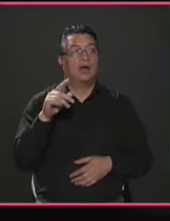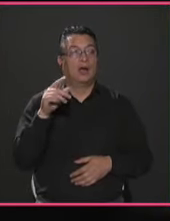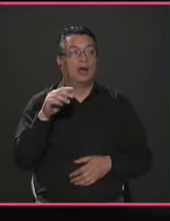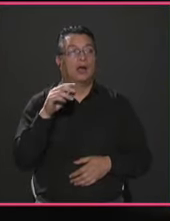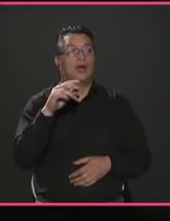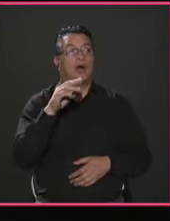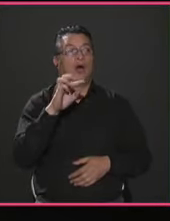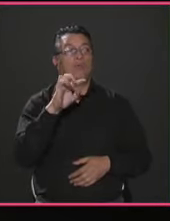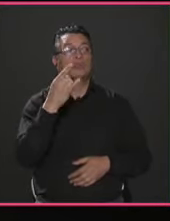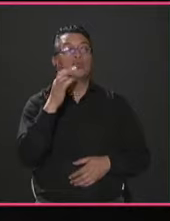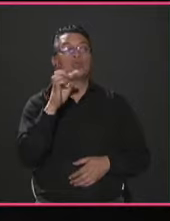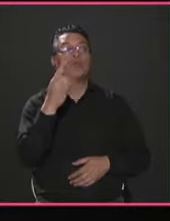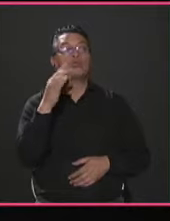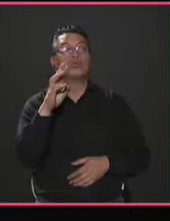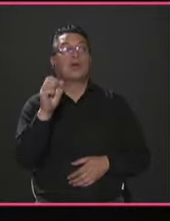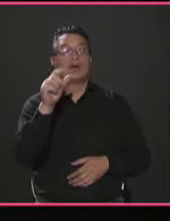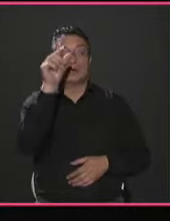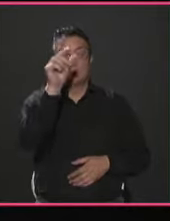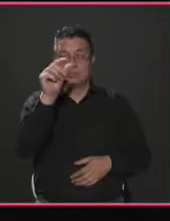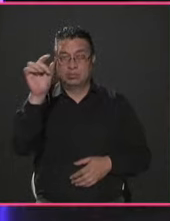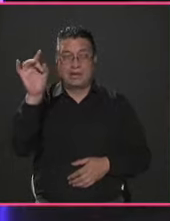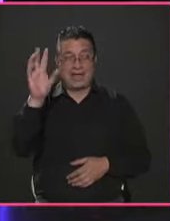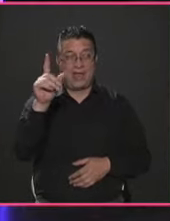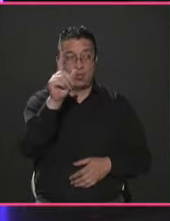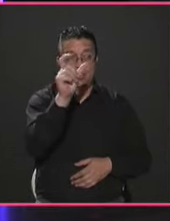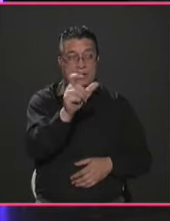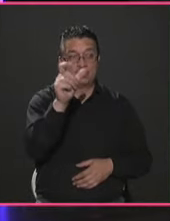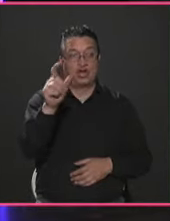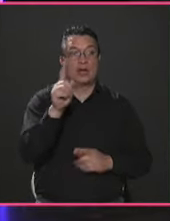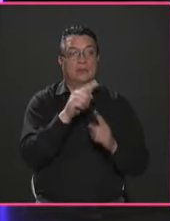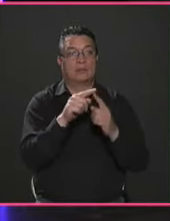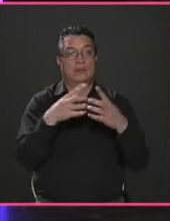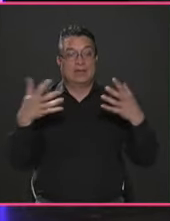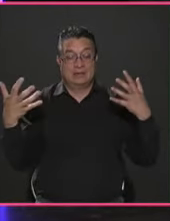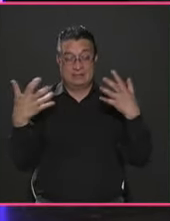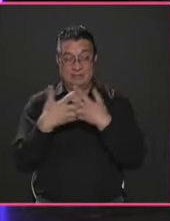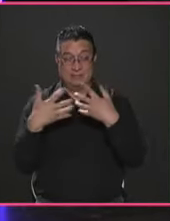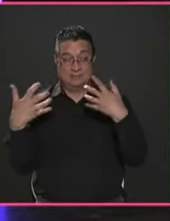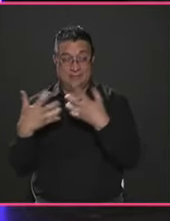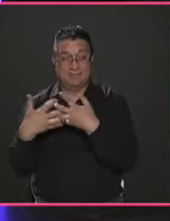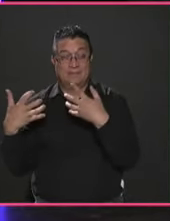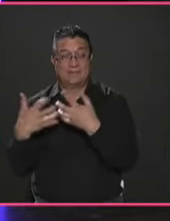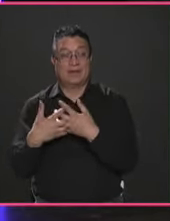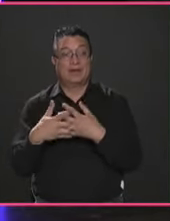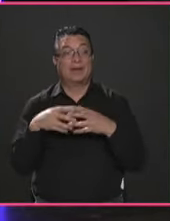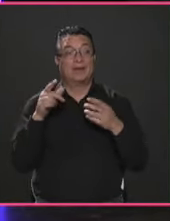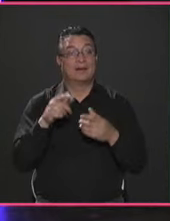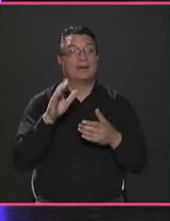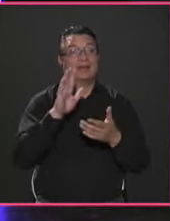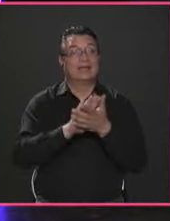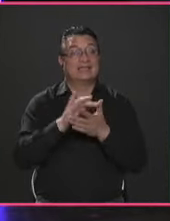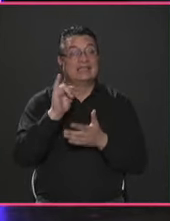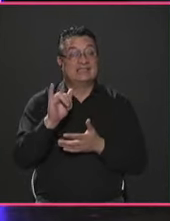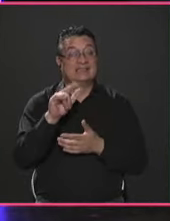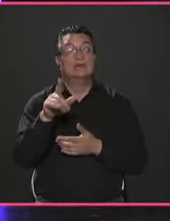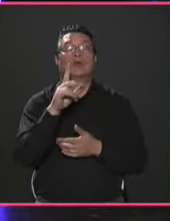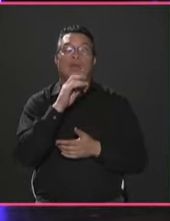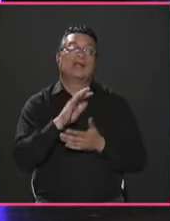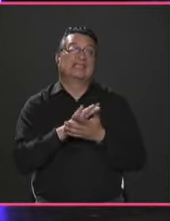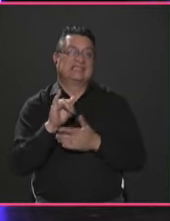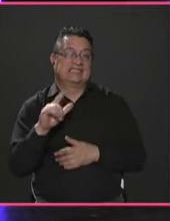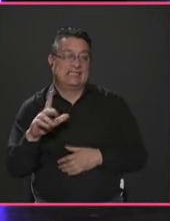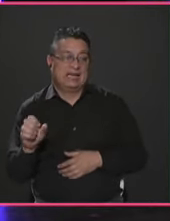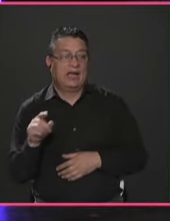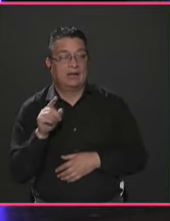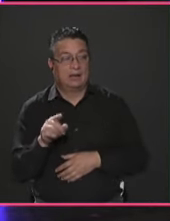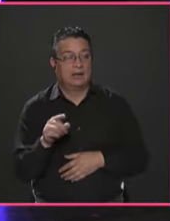africanos cada una de estas barritas representa un individuo la mezcla que está con con el acrónimo de chi que representa chile